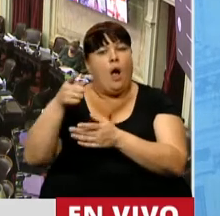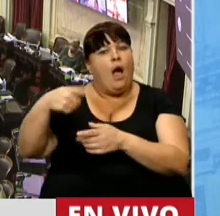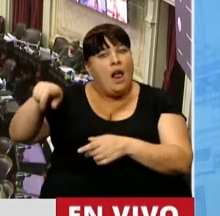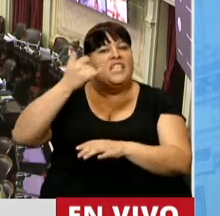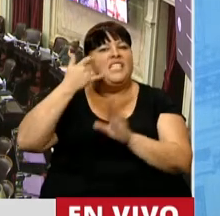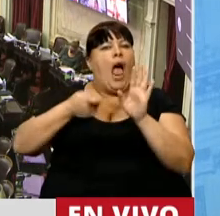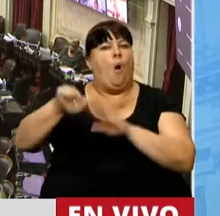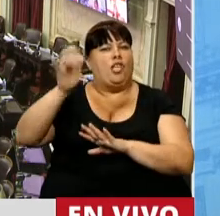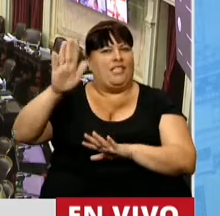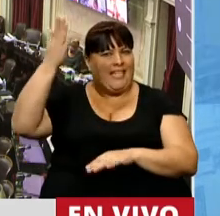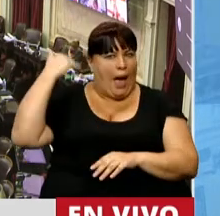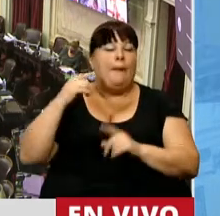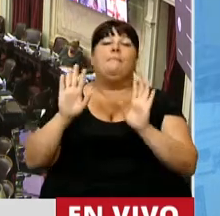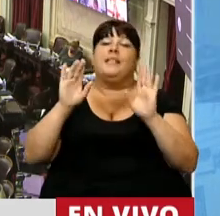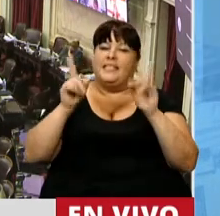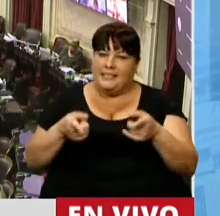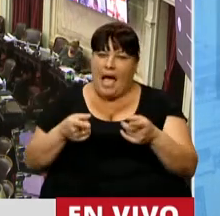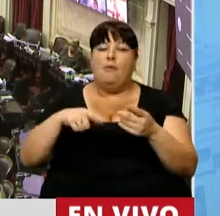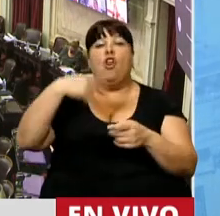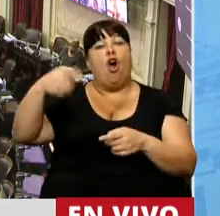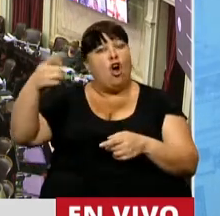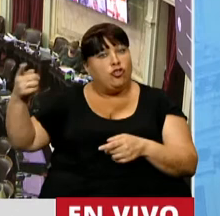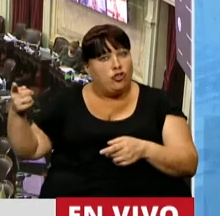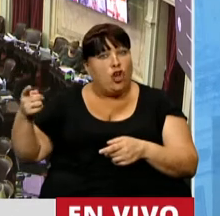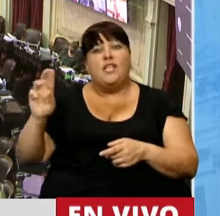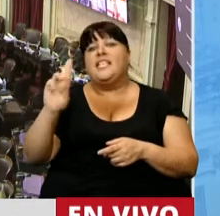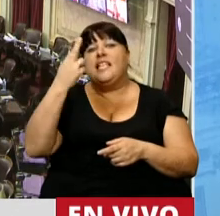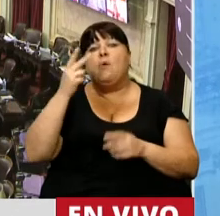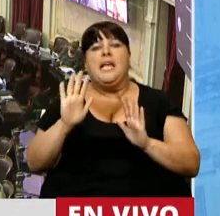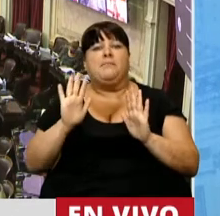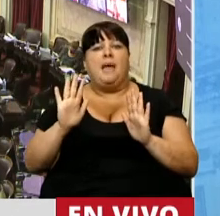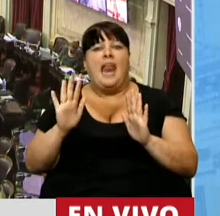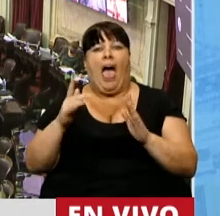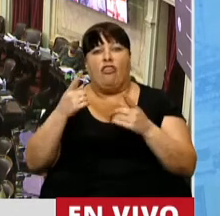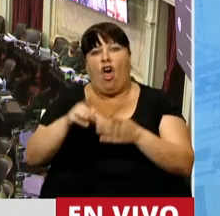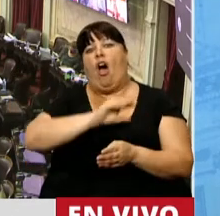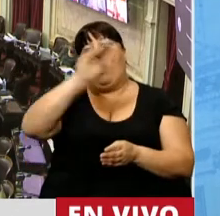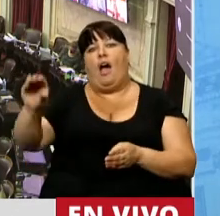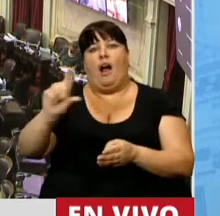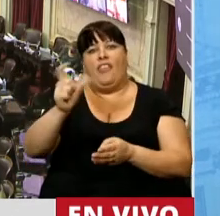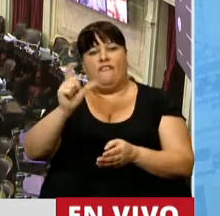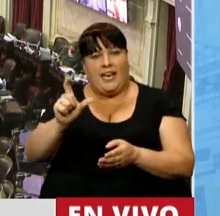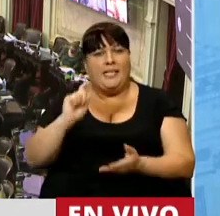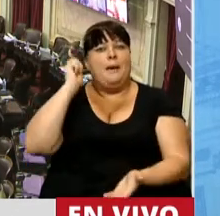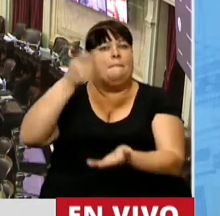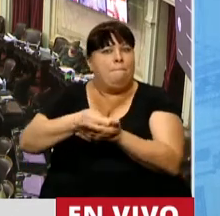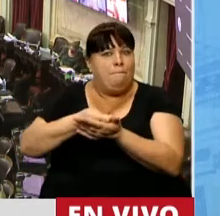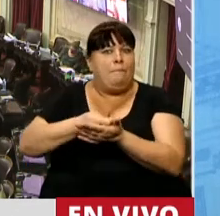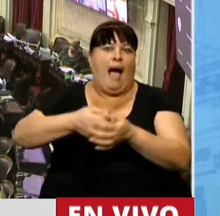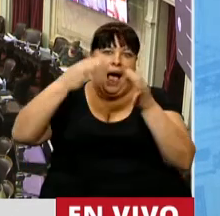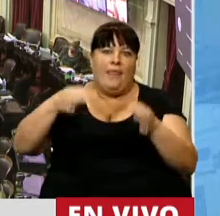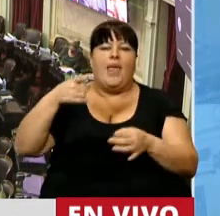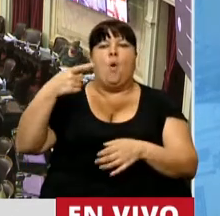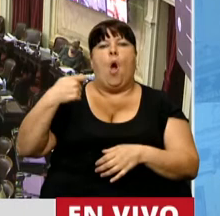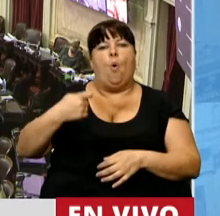judicial izados pero también muchos murieron a la espera del reconocimiento y pago efectivo de una vez